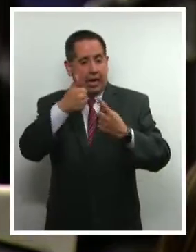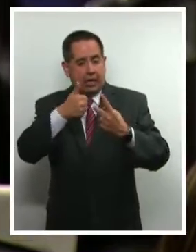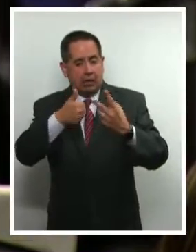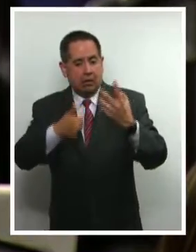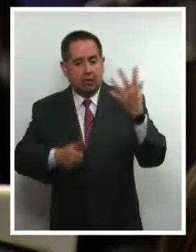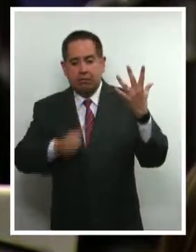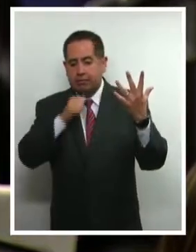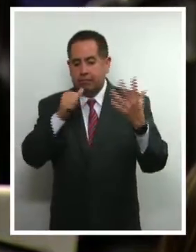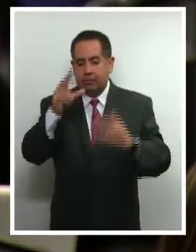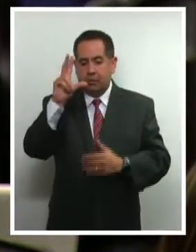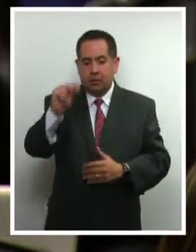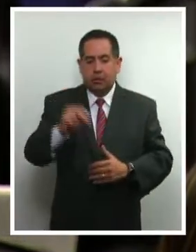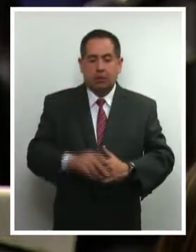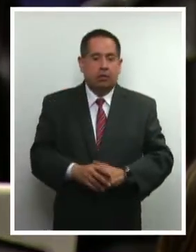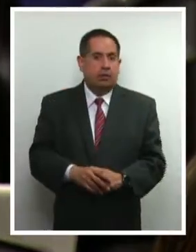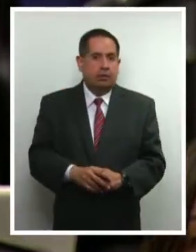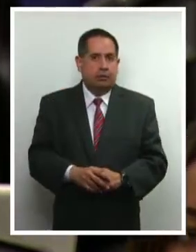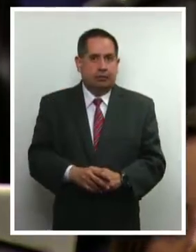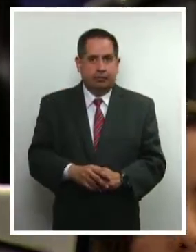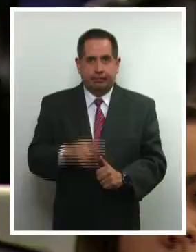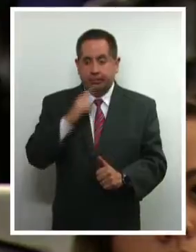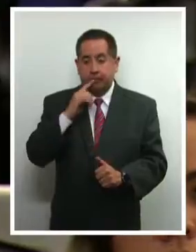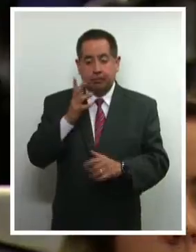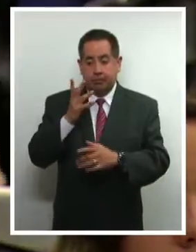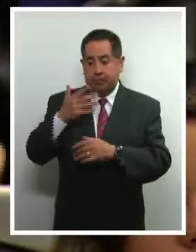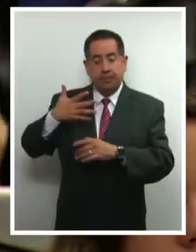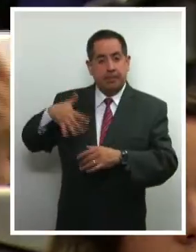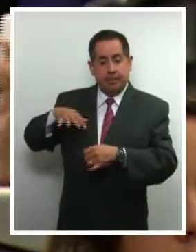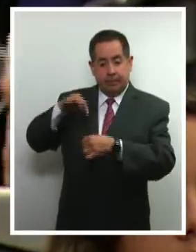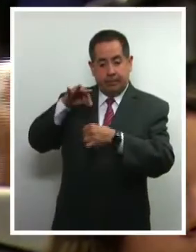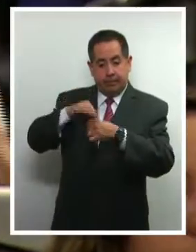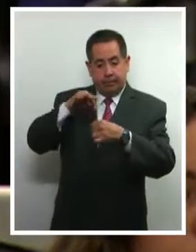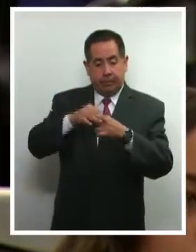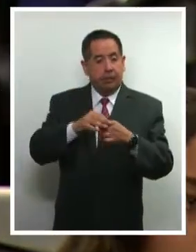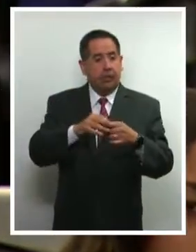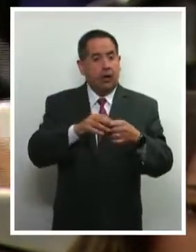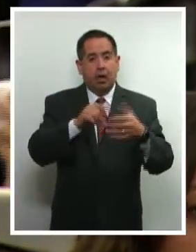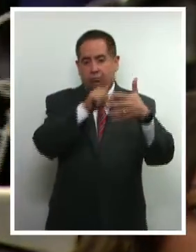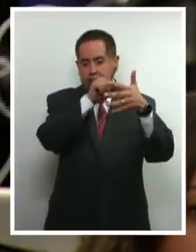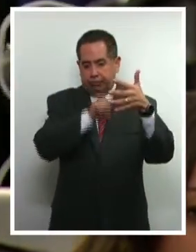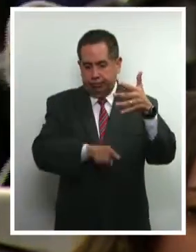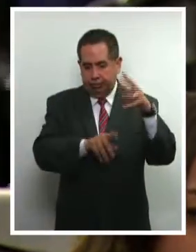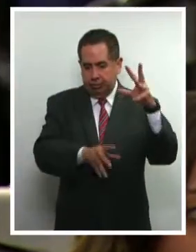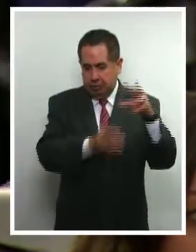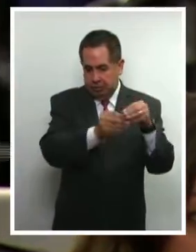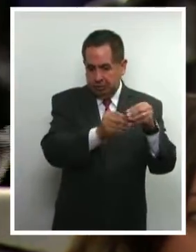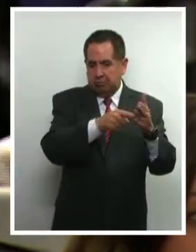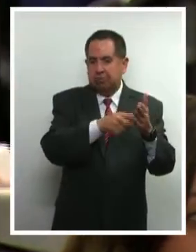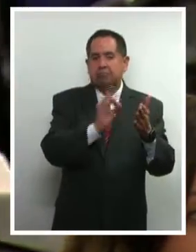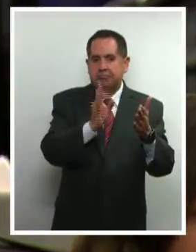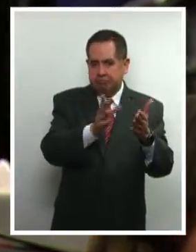artículo. Se ha votado en términos generales, señor presidente.